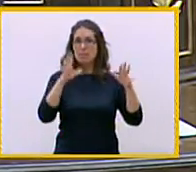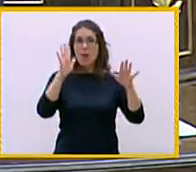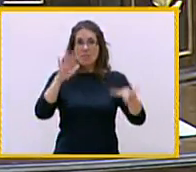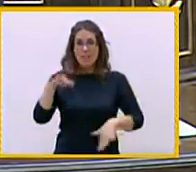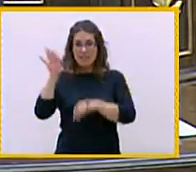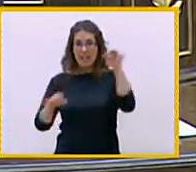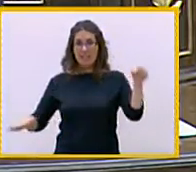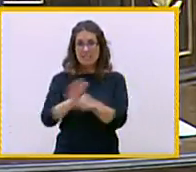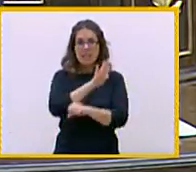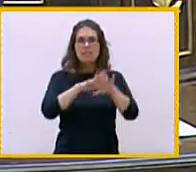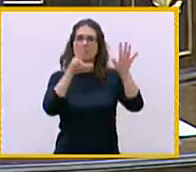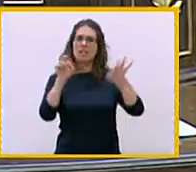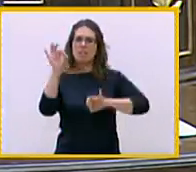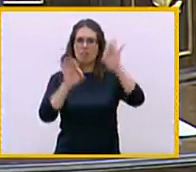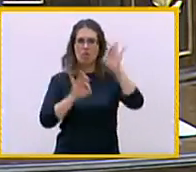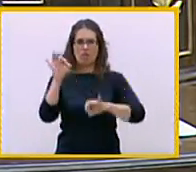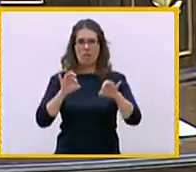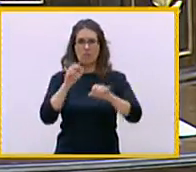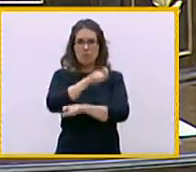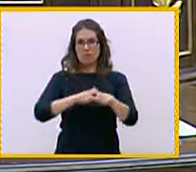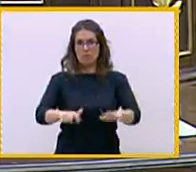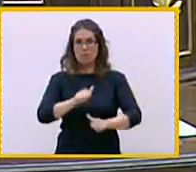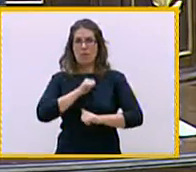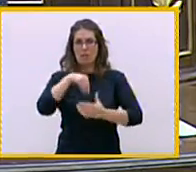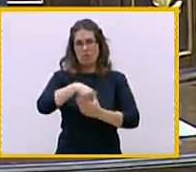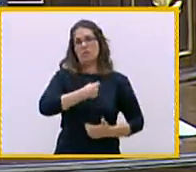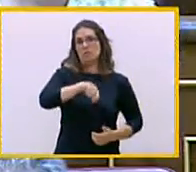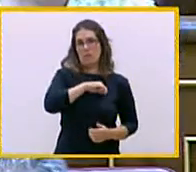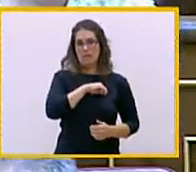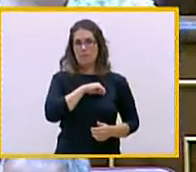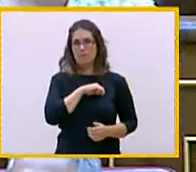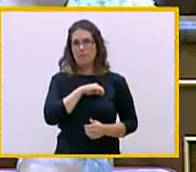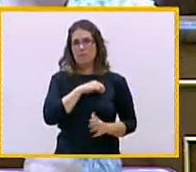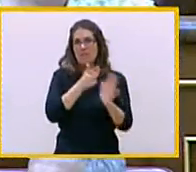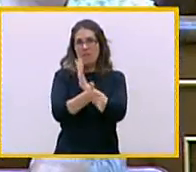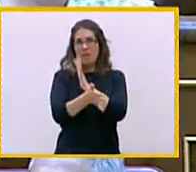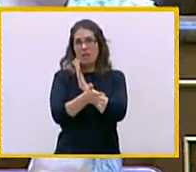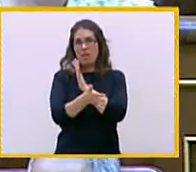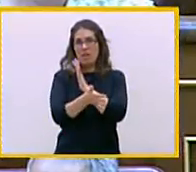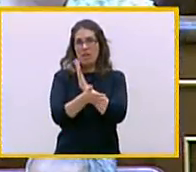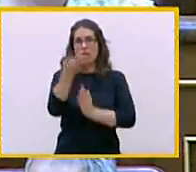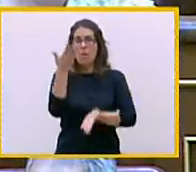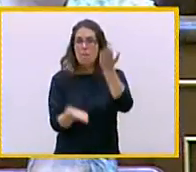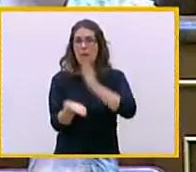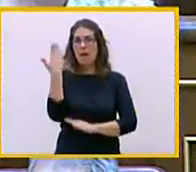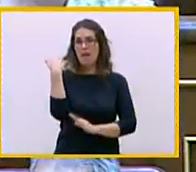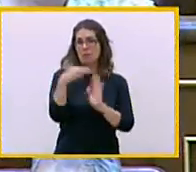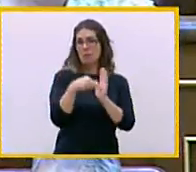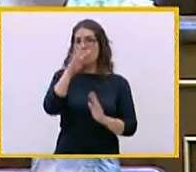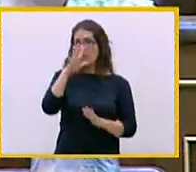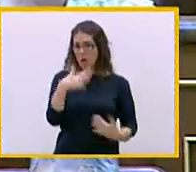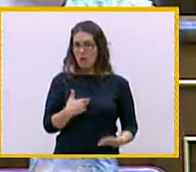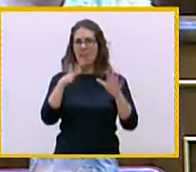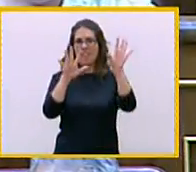el 70% de los desempleados en nuestro país, 10 puntos por encima de la que existía en 2004.